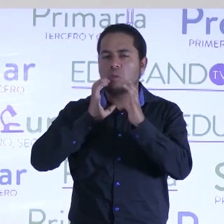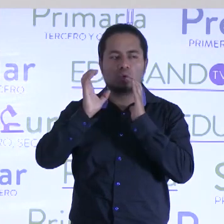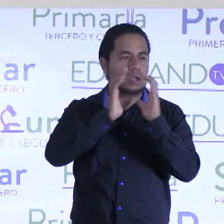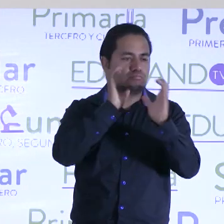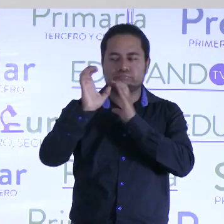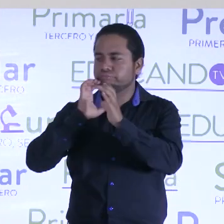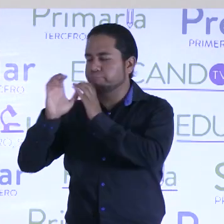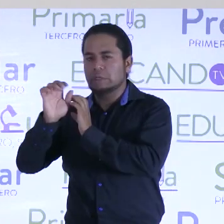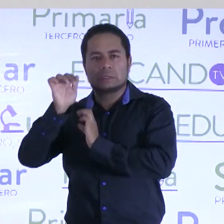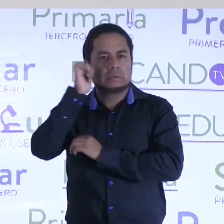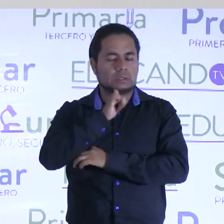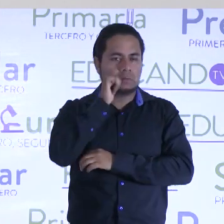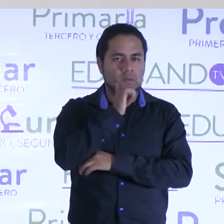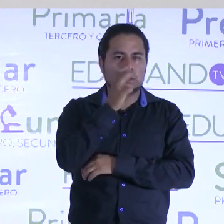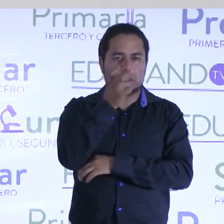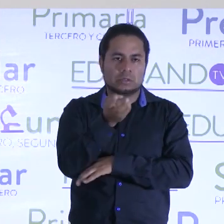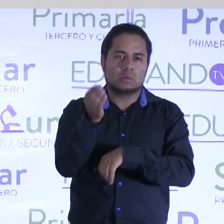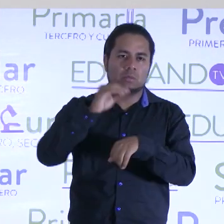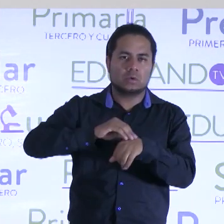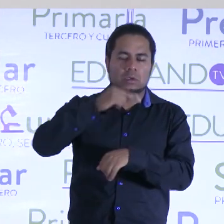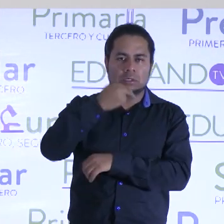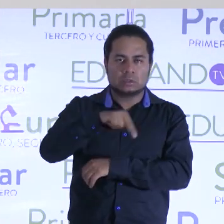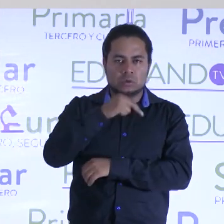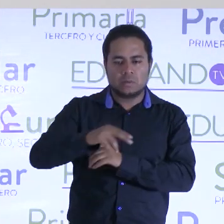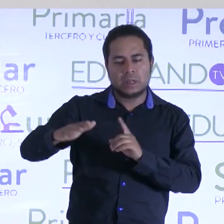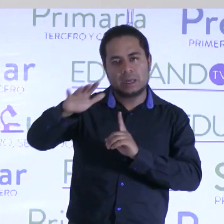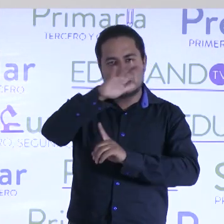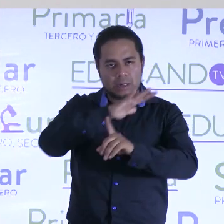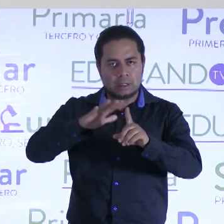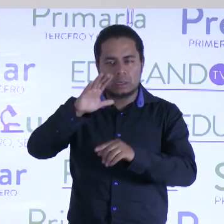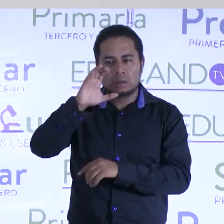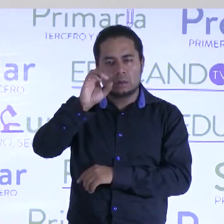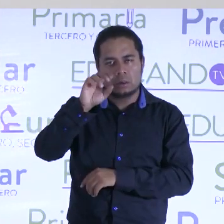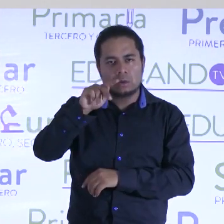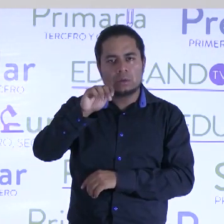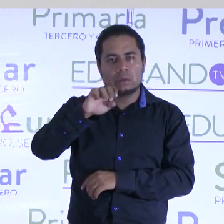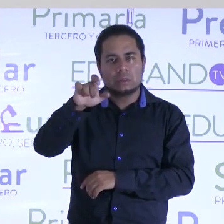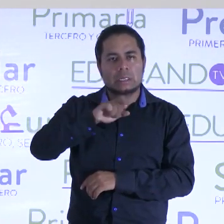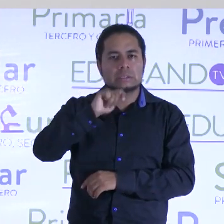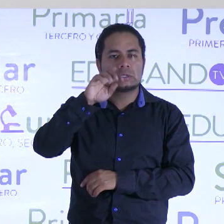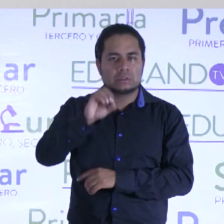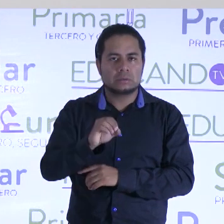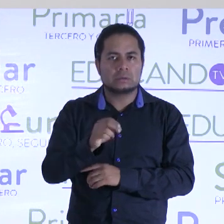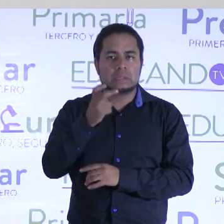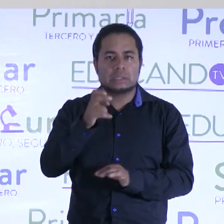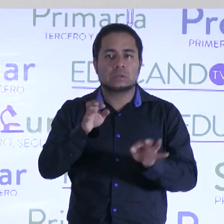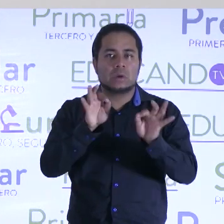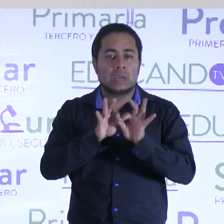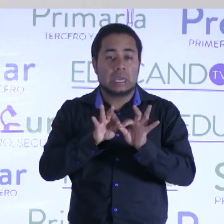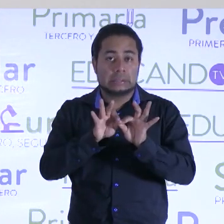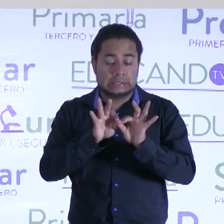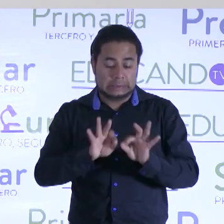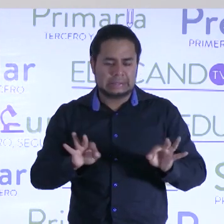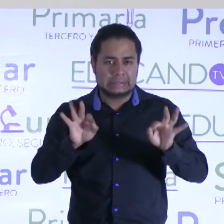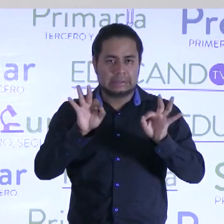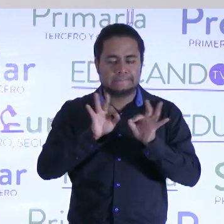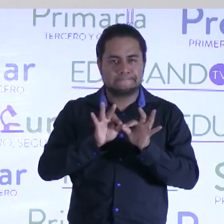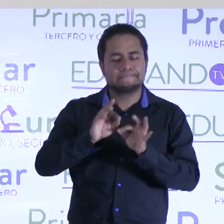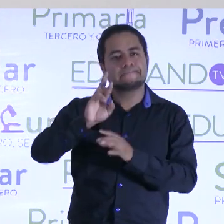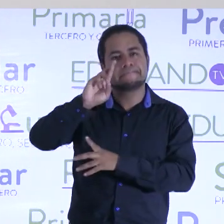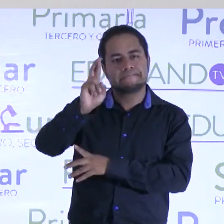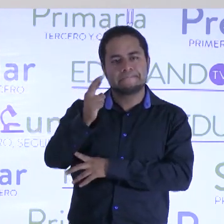el proceso de comunicación. A eso le llamamos contexto. Muy bien, niños y niñas, era muy